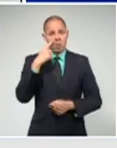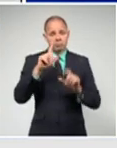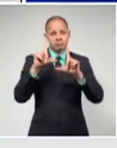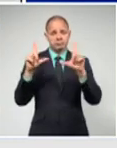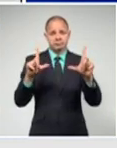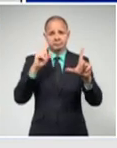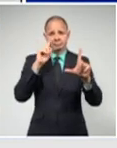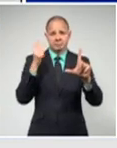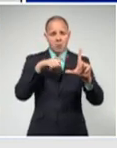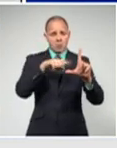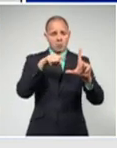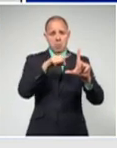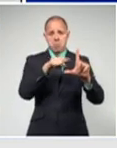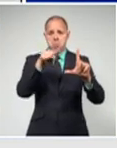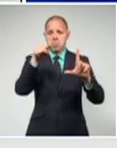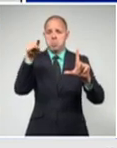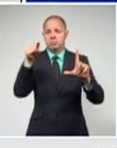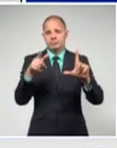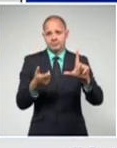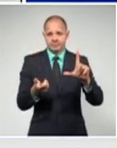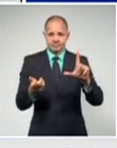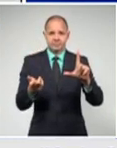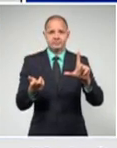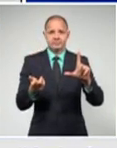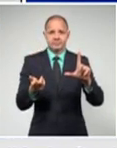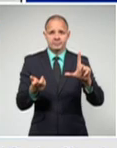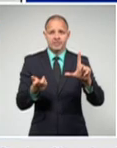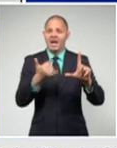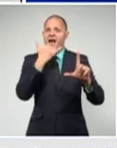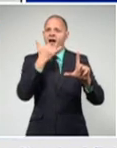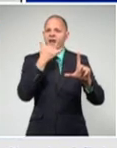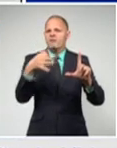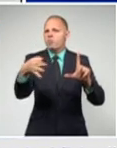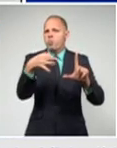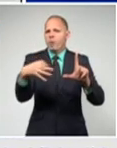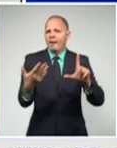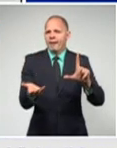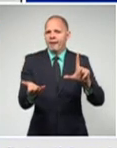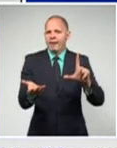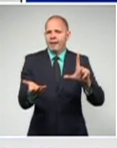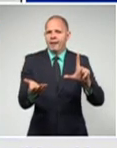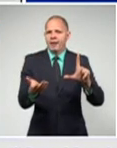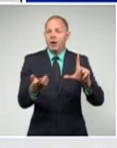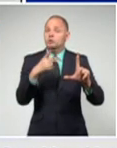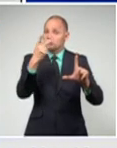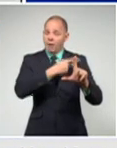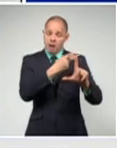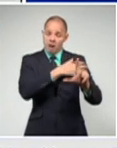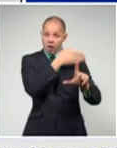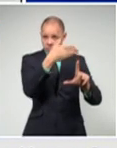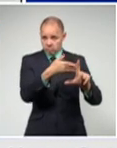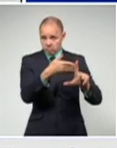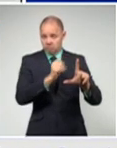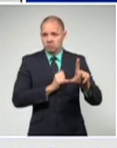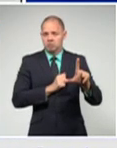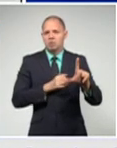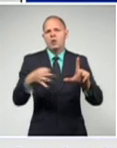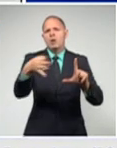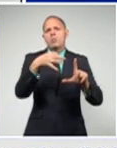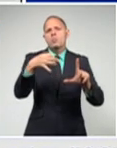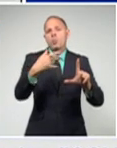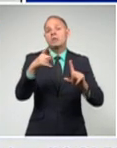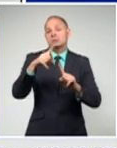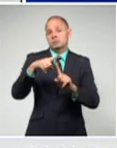todavía, y la mayor afectación en los últimos 15 días en el municipio